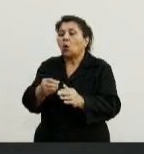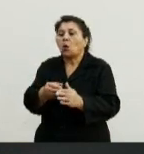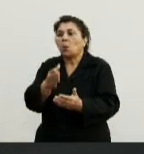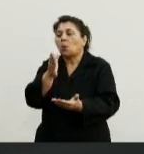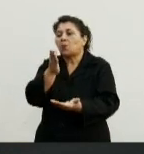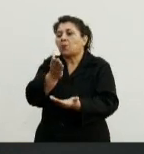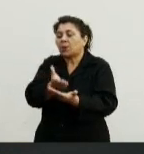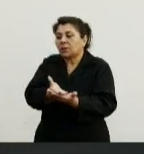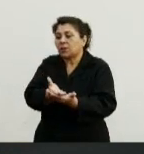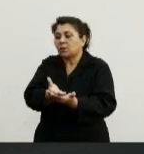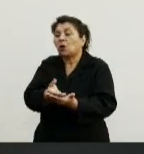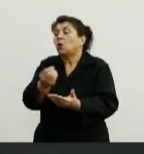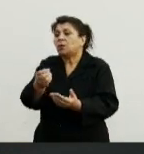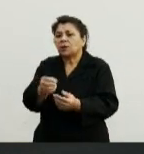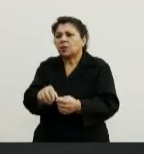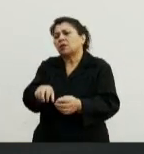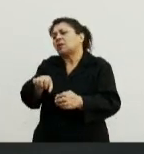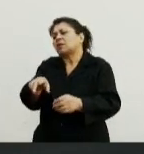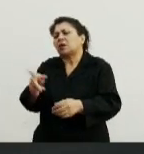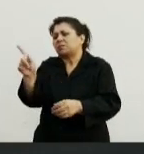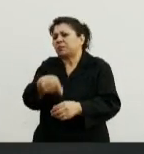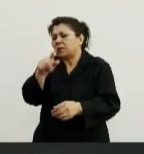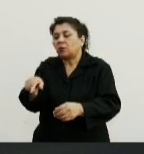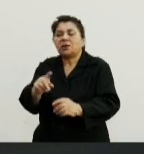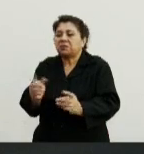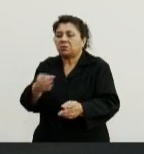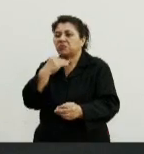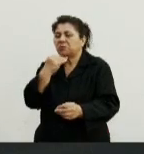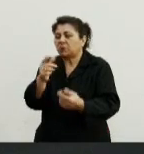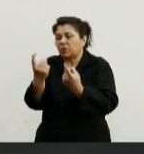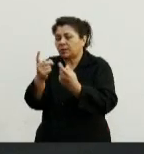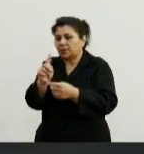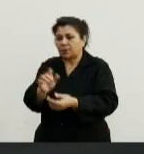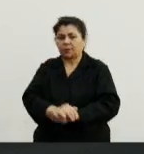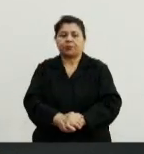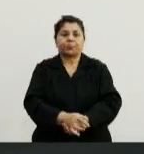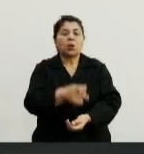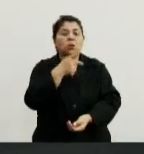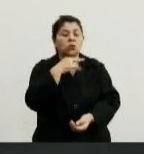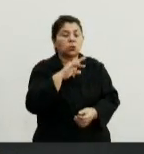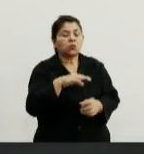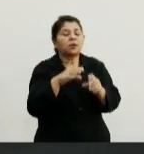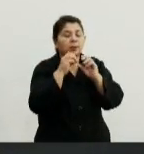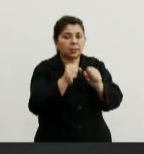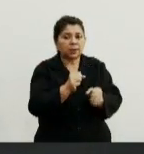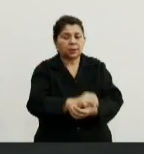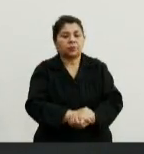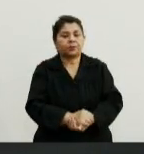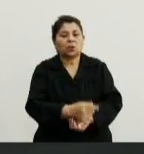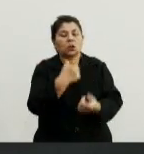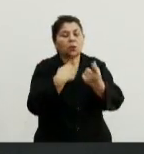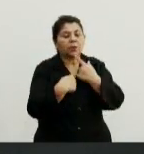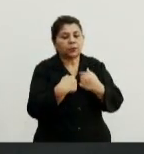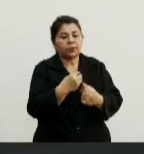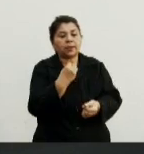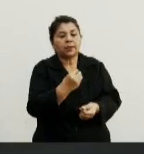sino que son nulos absoluta es desde el momento que se llevan adelante subsecretario jorge ahora oribe nos preguntan si